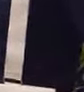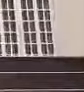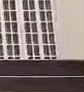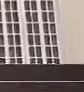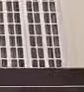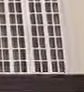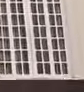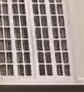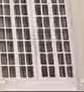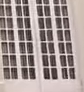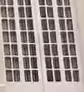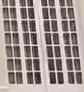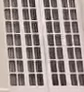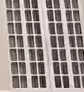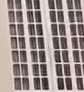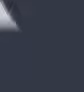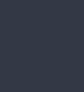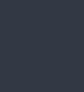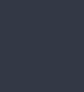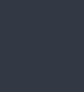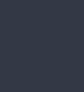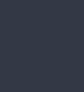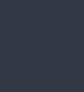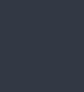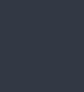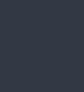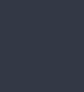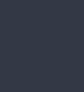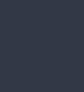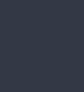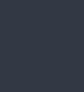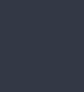el presidente de la república bukele